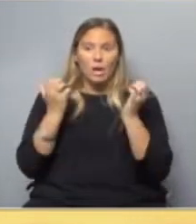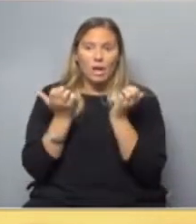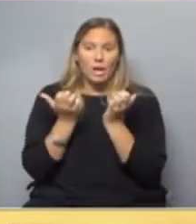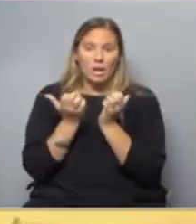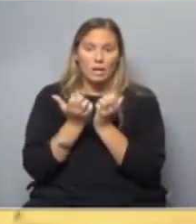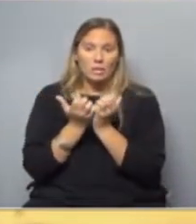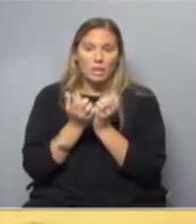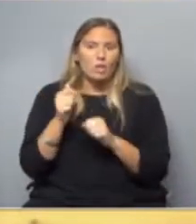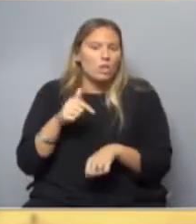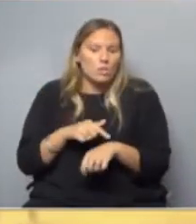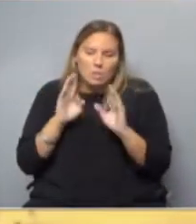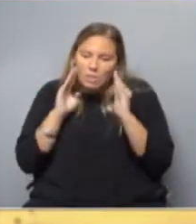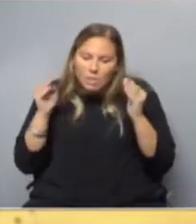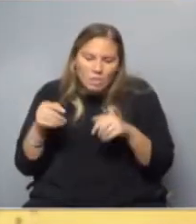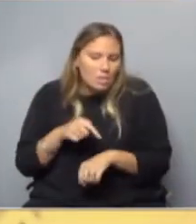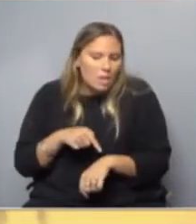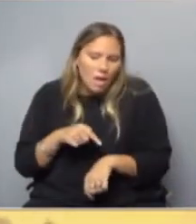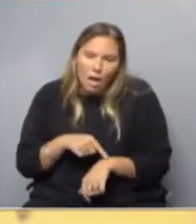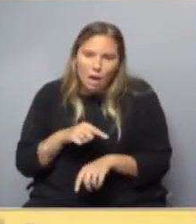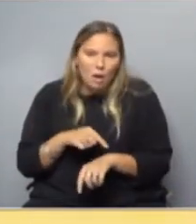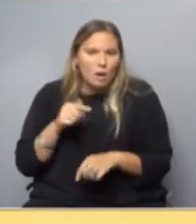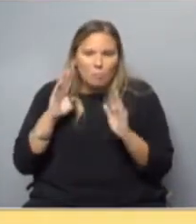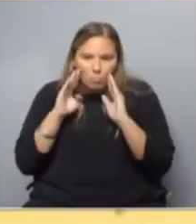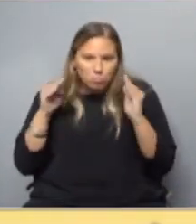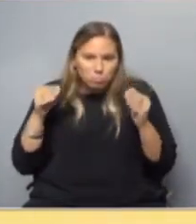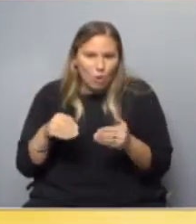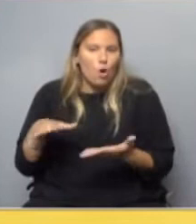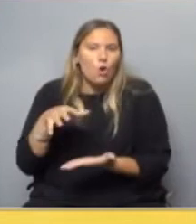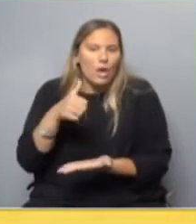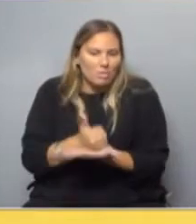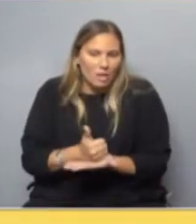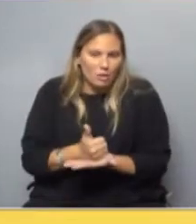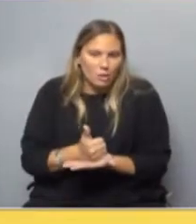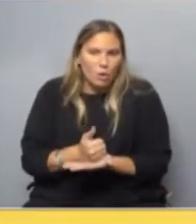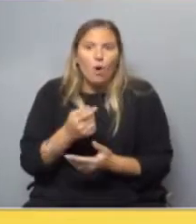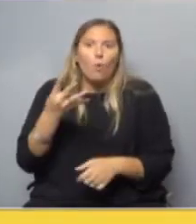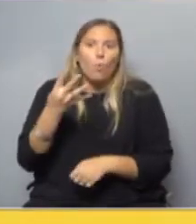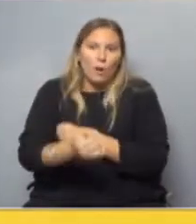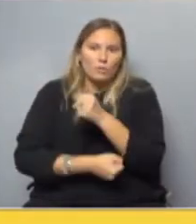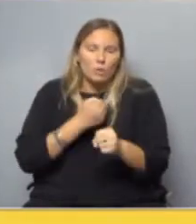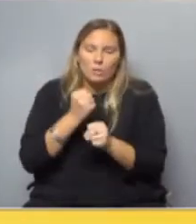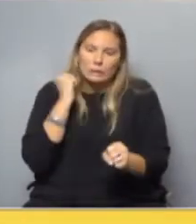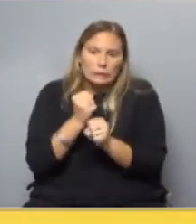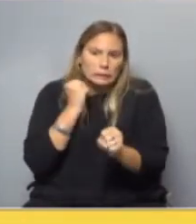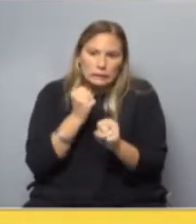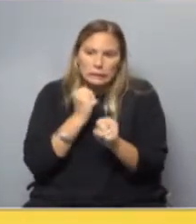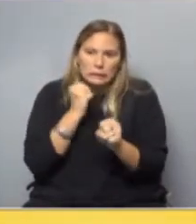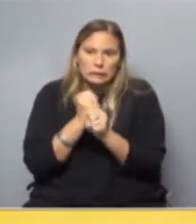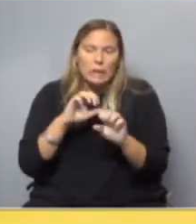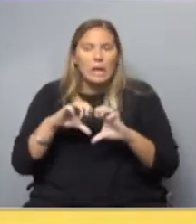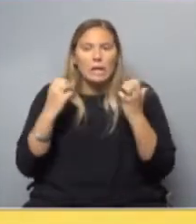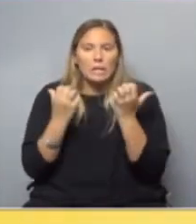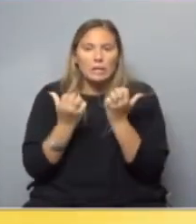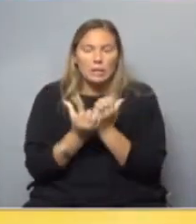dediqué muchísimo tiempo así en el lugar. Por ejemplo, pasé 4 años trabajando en el estadio de Al Bayt, que